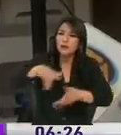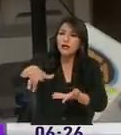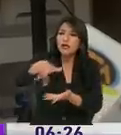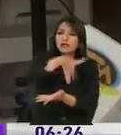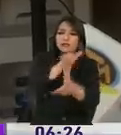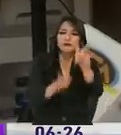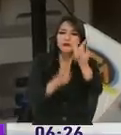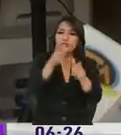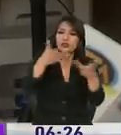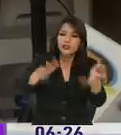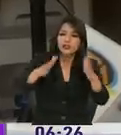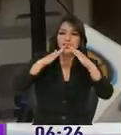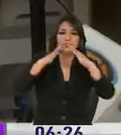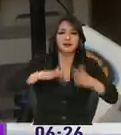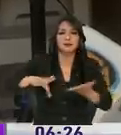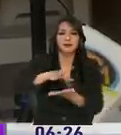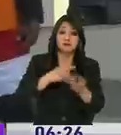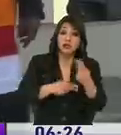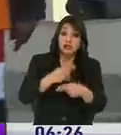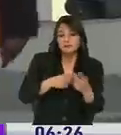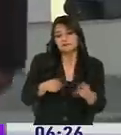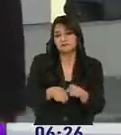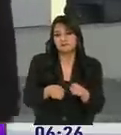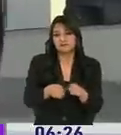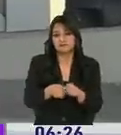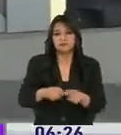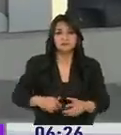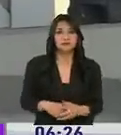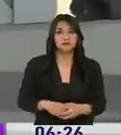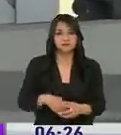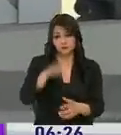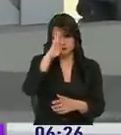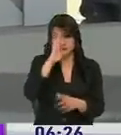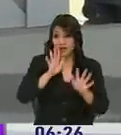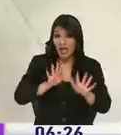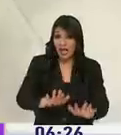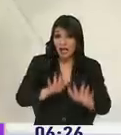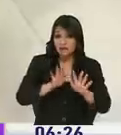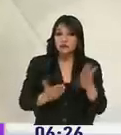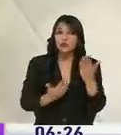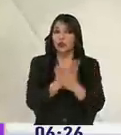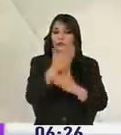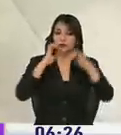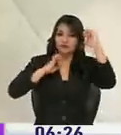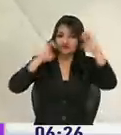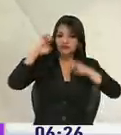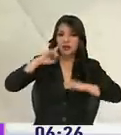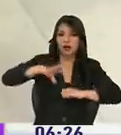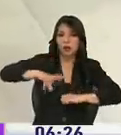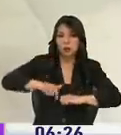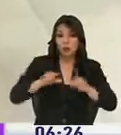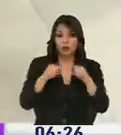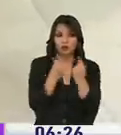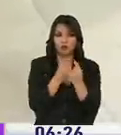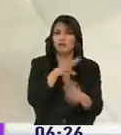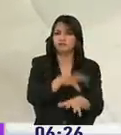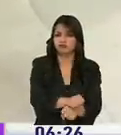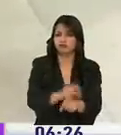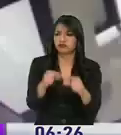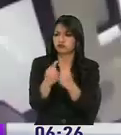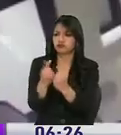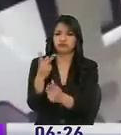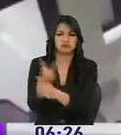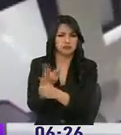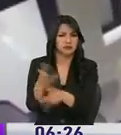porcentaje. Y los negocios también. Según la policía, sobre este tipo de modalidad delincuencial, varias bandas han sido desarticuladas en los